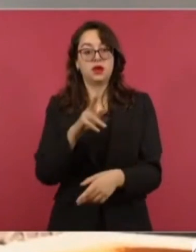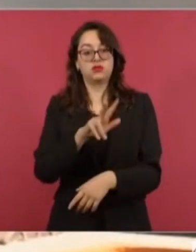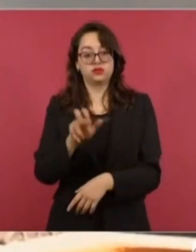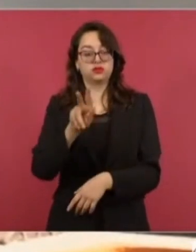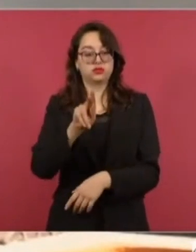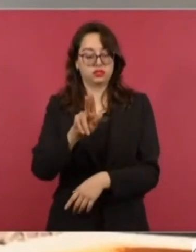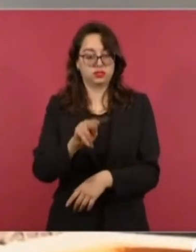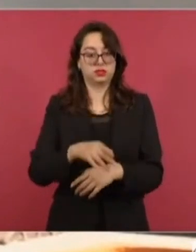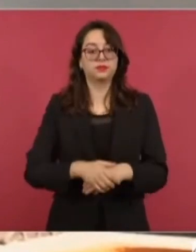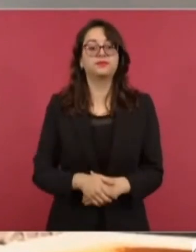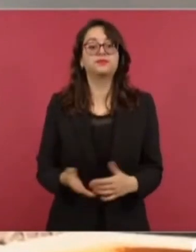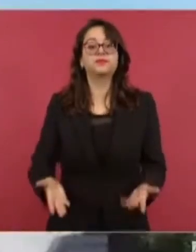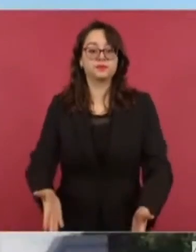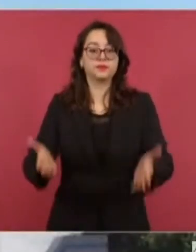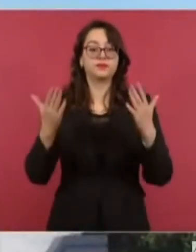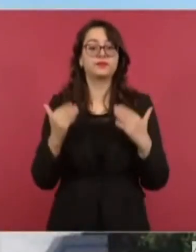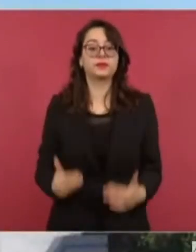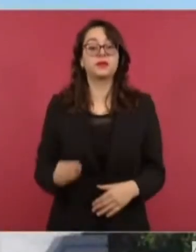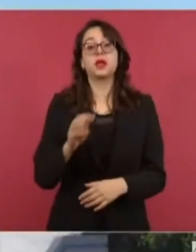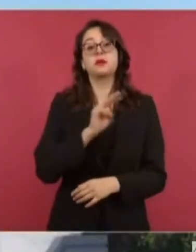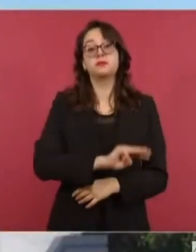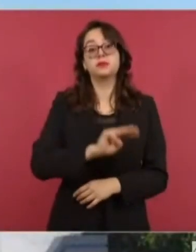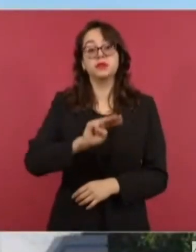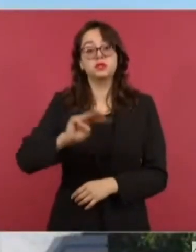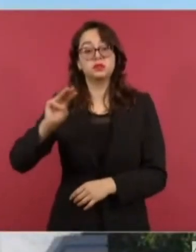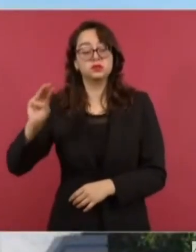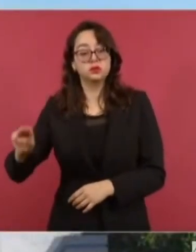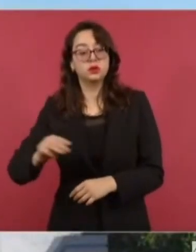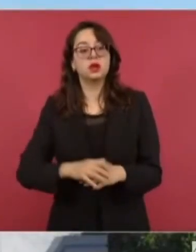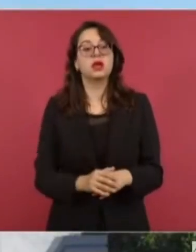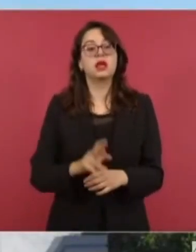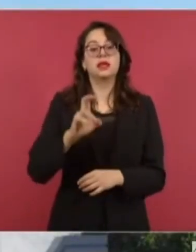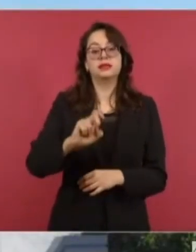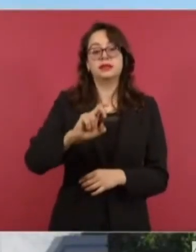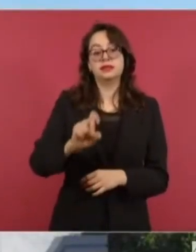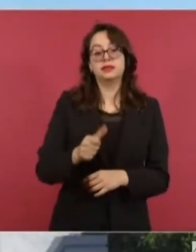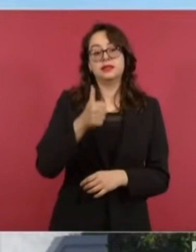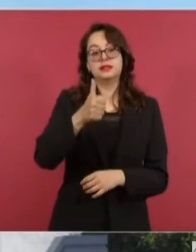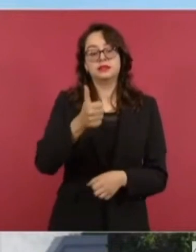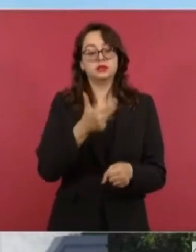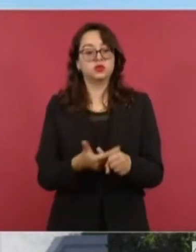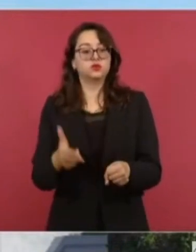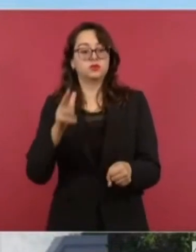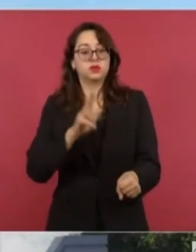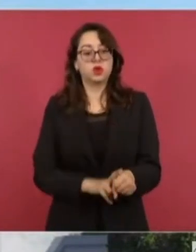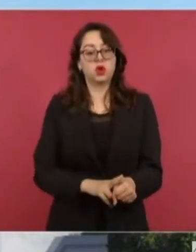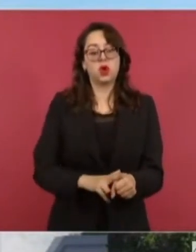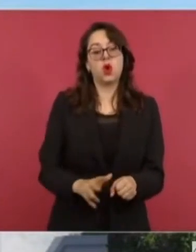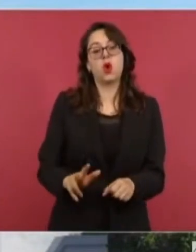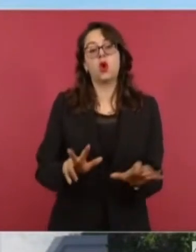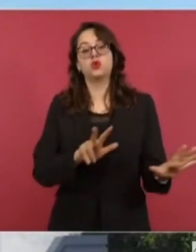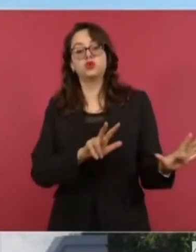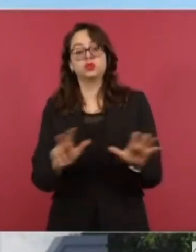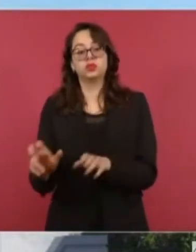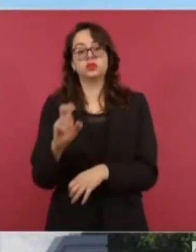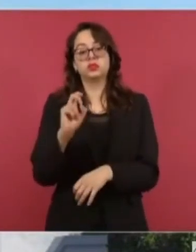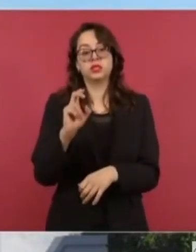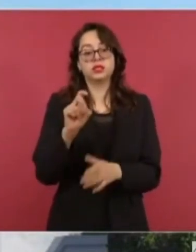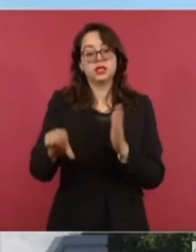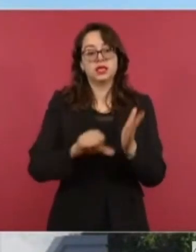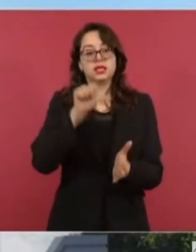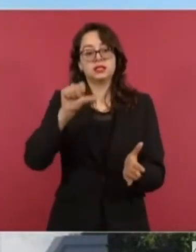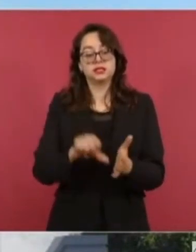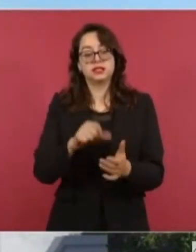En Michoacán se tiene una capacidad instalada de 36 hospitales y 830 centros de salud